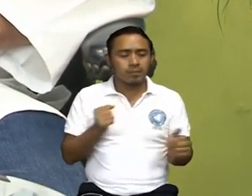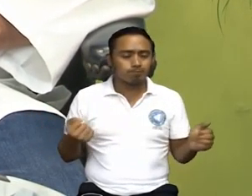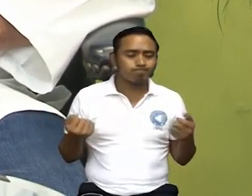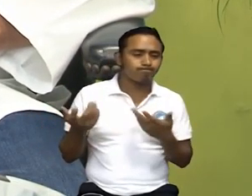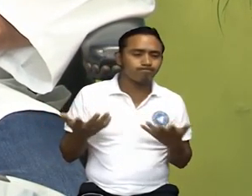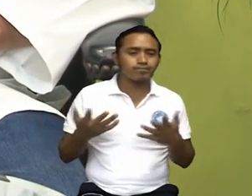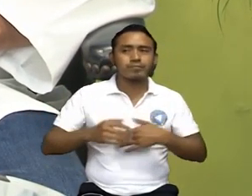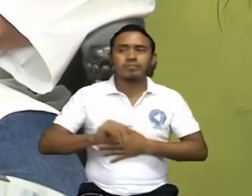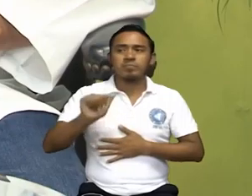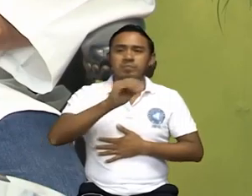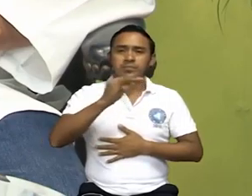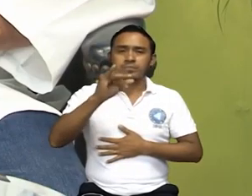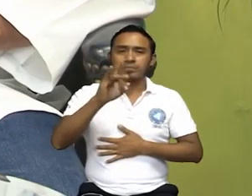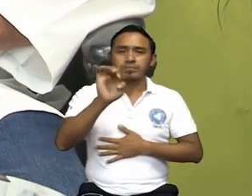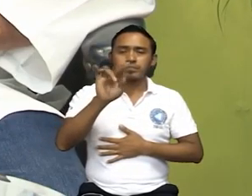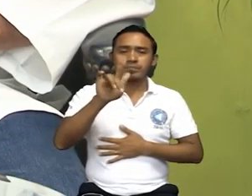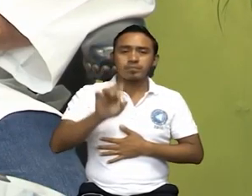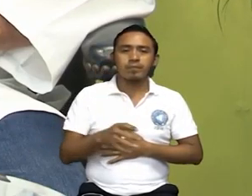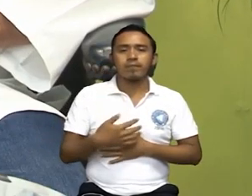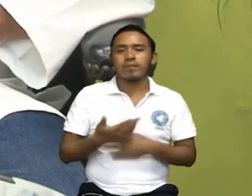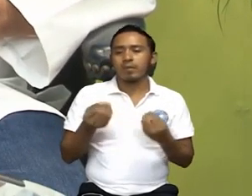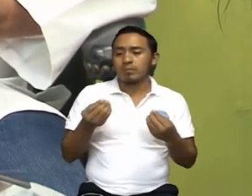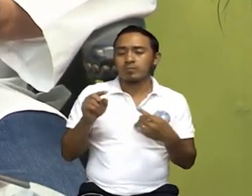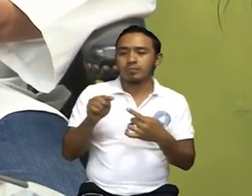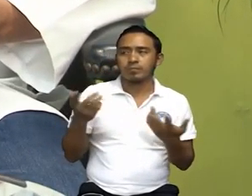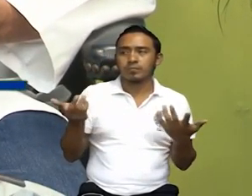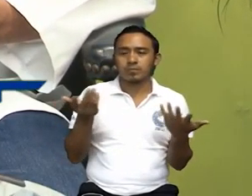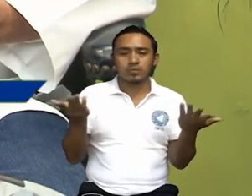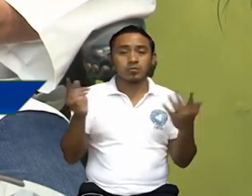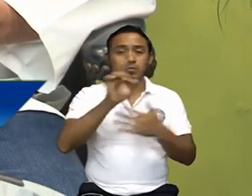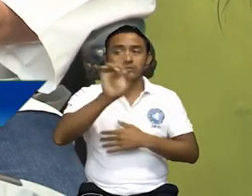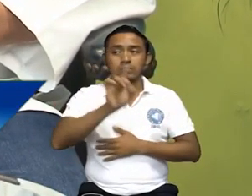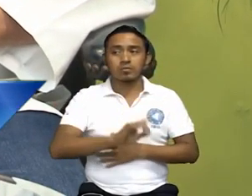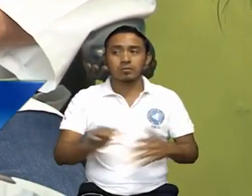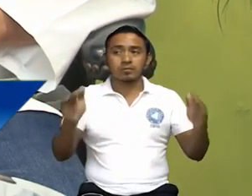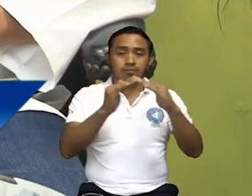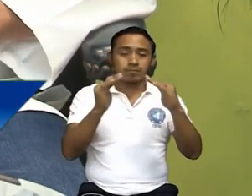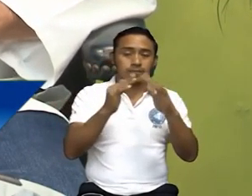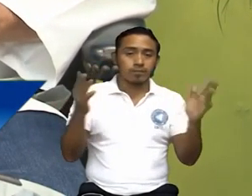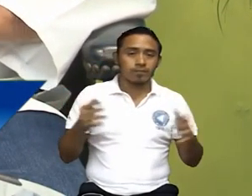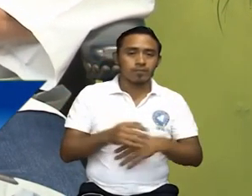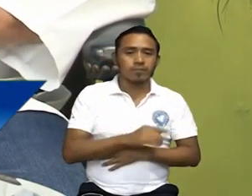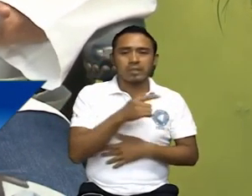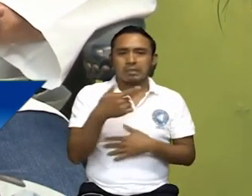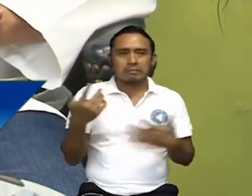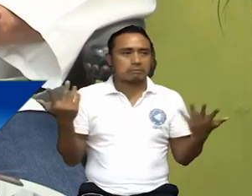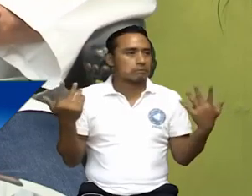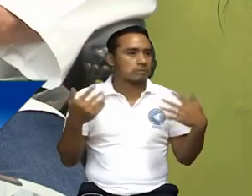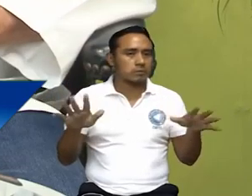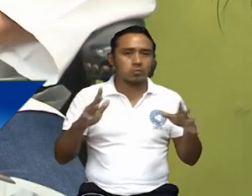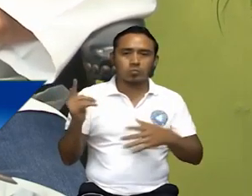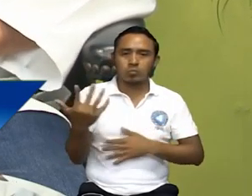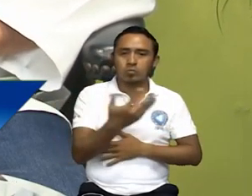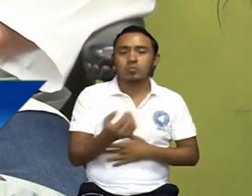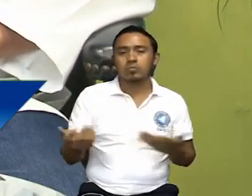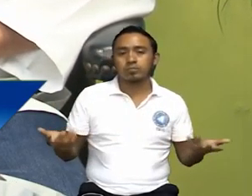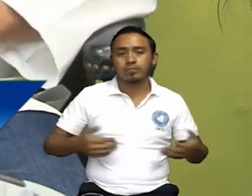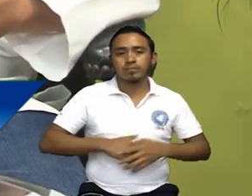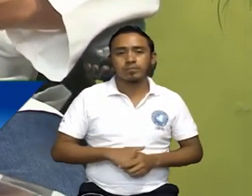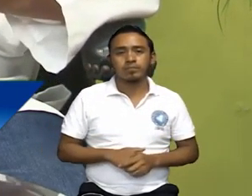¿verdad? La mayor parte de accidentes pues a veces ocurren en el hogar y ahí no se escapa ningún miembro de la